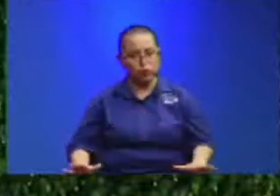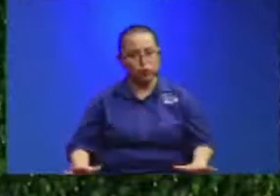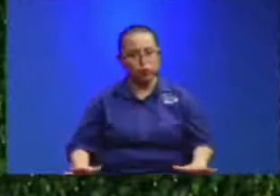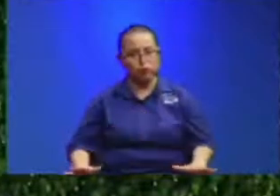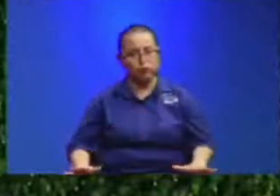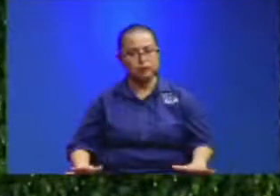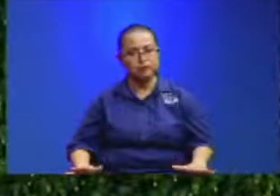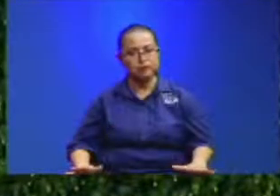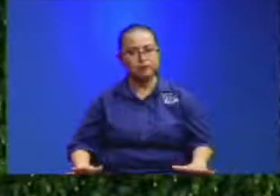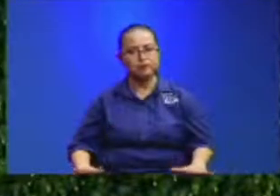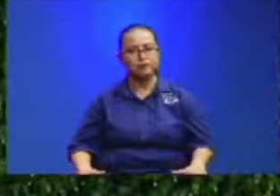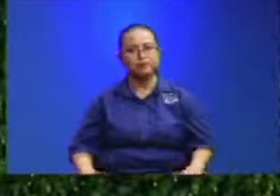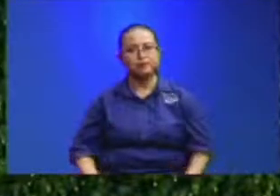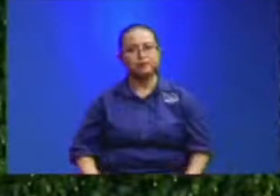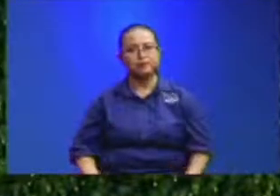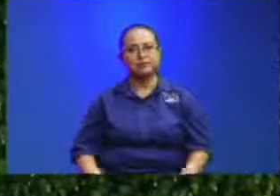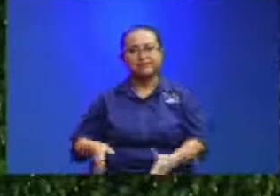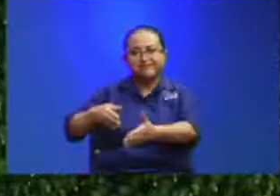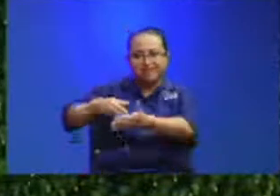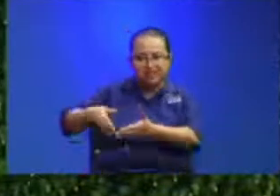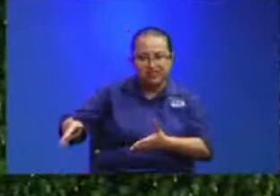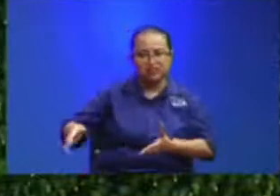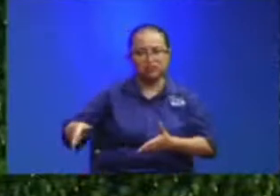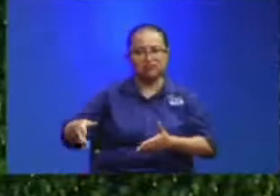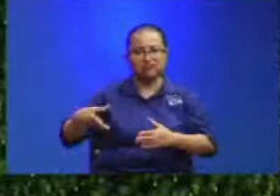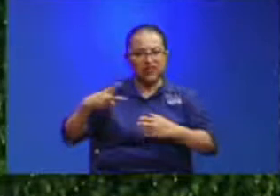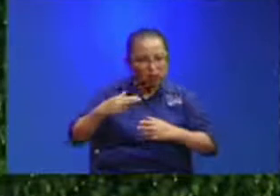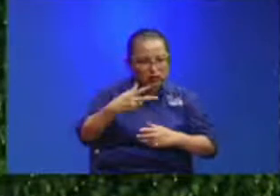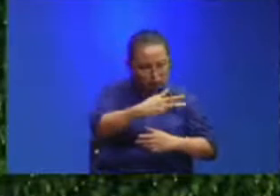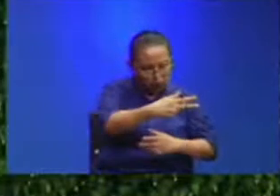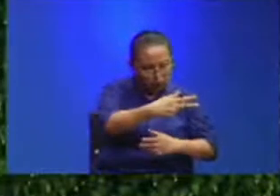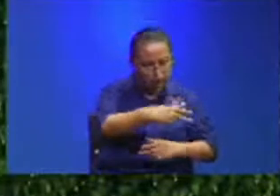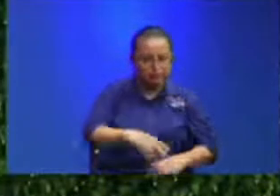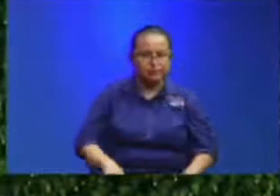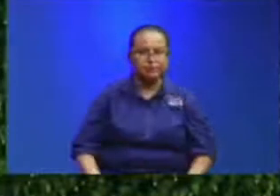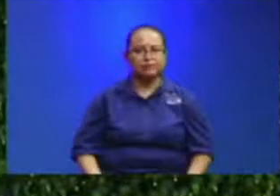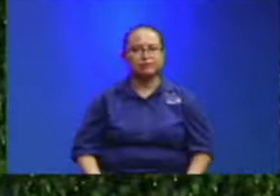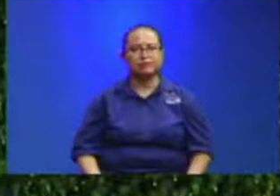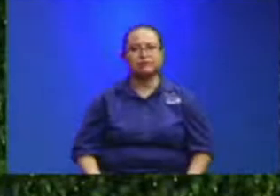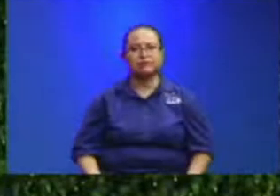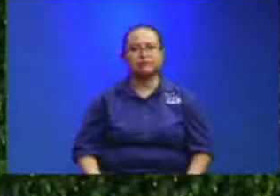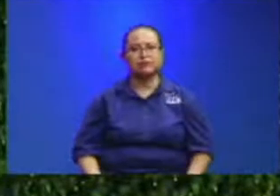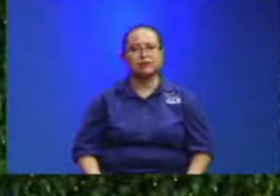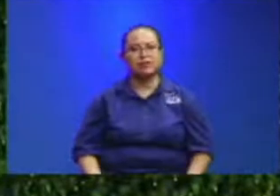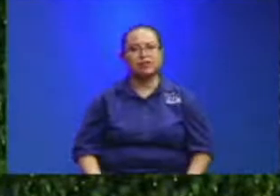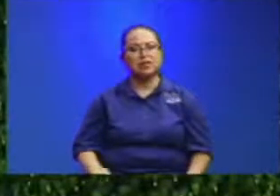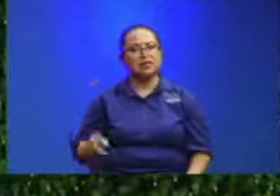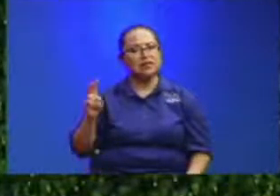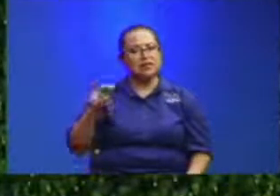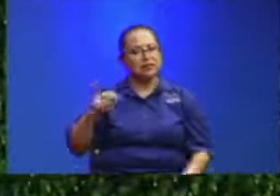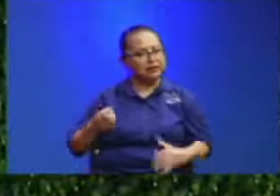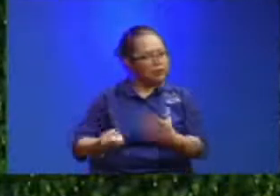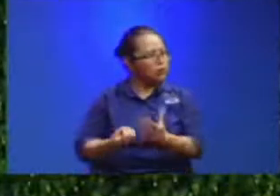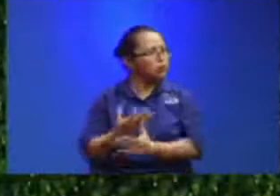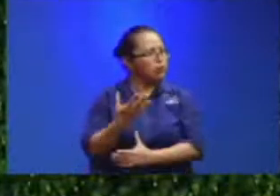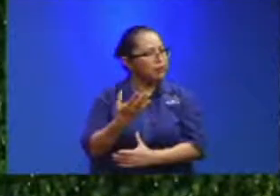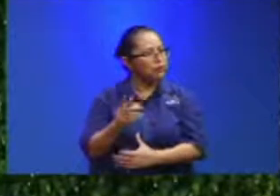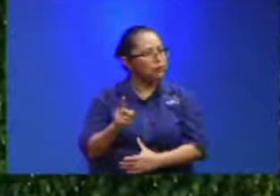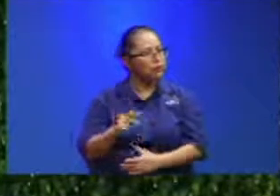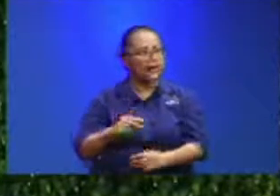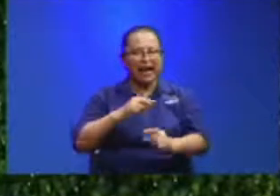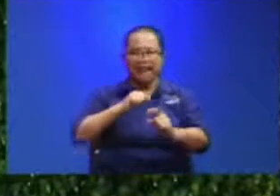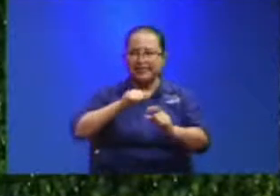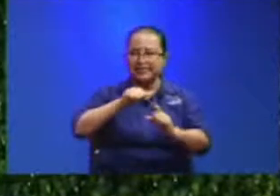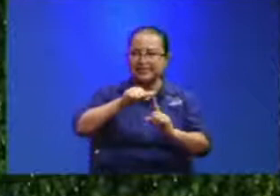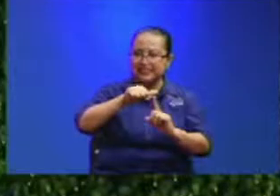que fue desechado que fue cortado y no necesariamente nuevo sino que asesinado